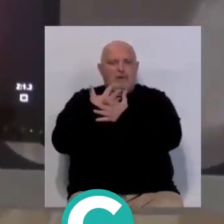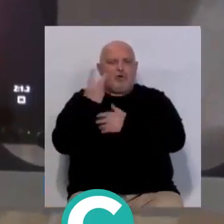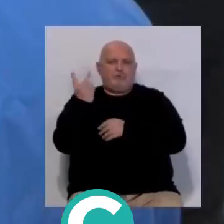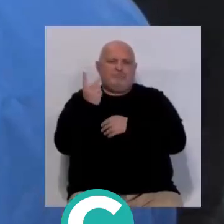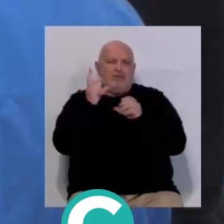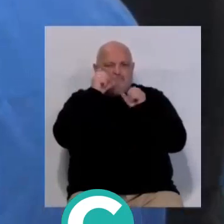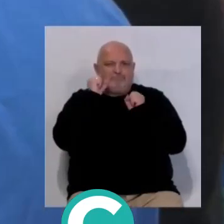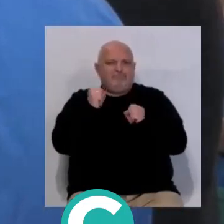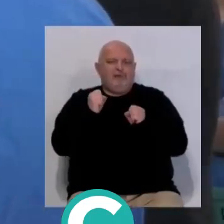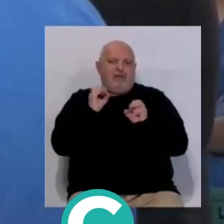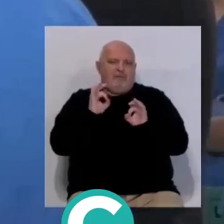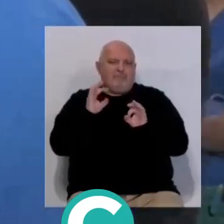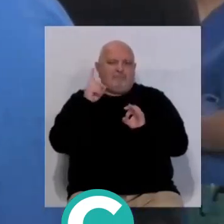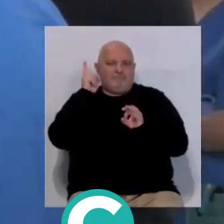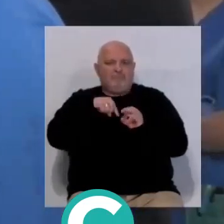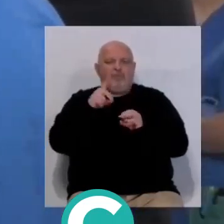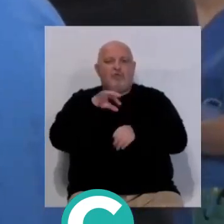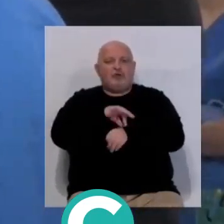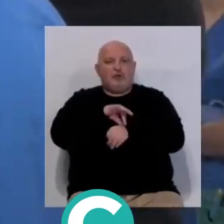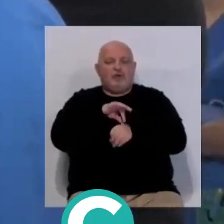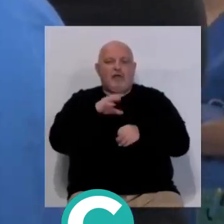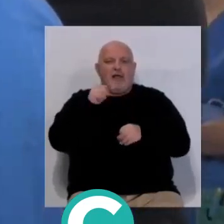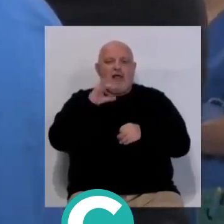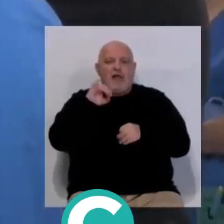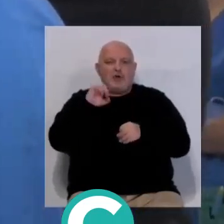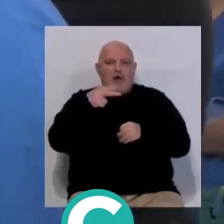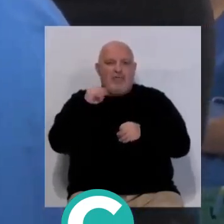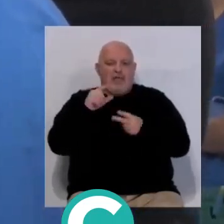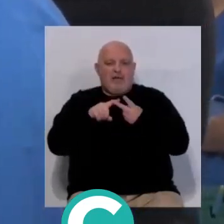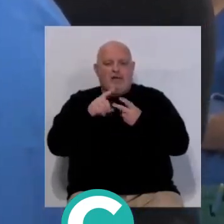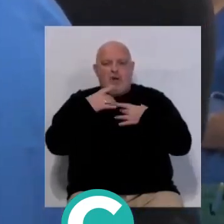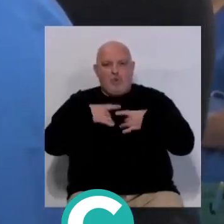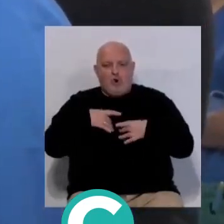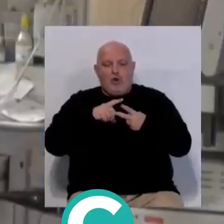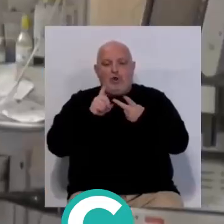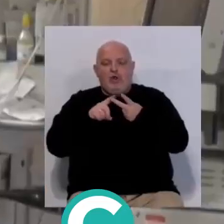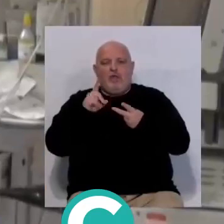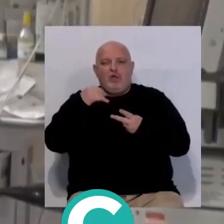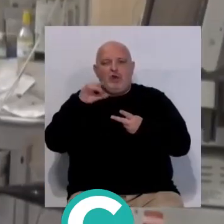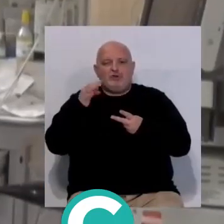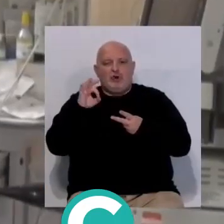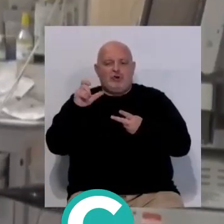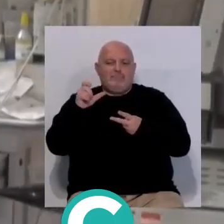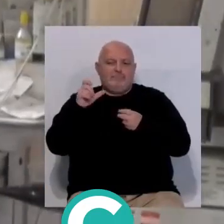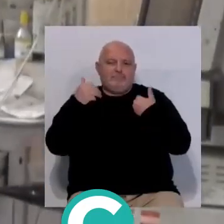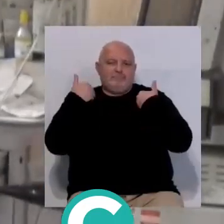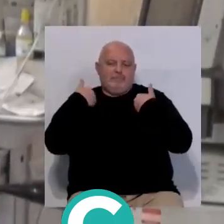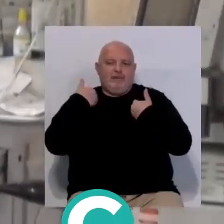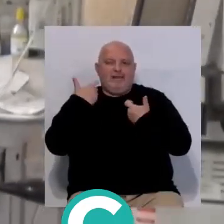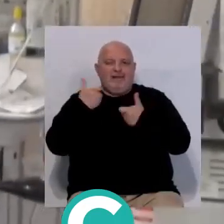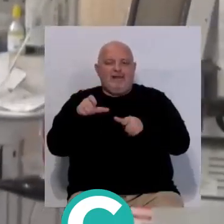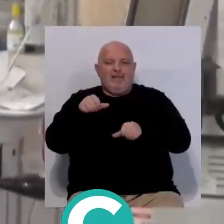dos de los especialistas implicados, los doctores Cayo García Polo, neumólogo, y Dionisio Espinosa